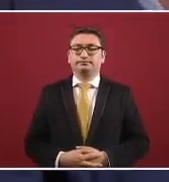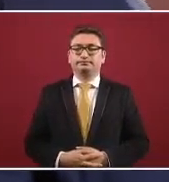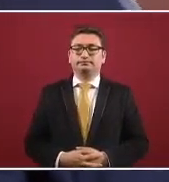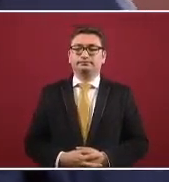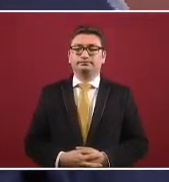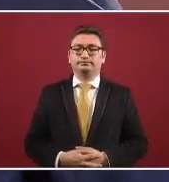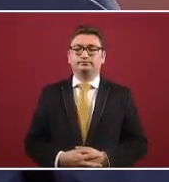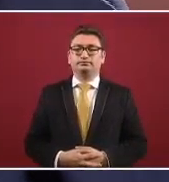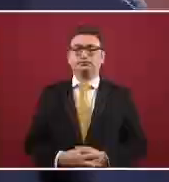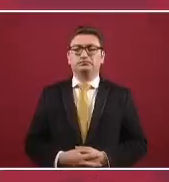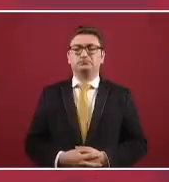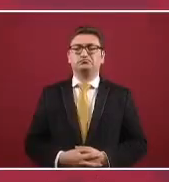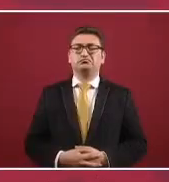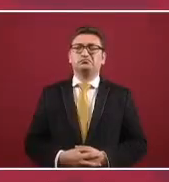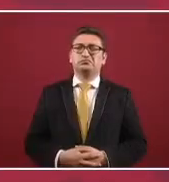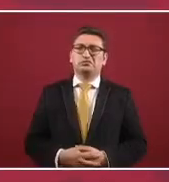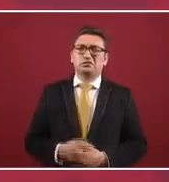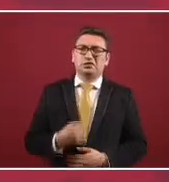no estoy